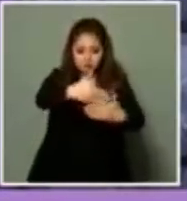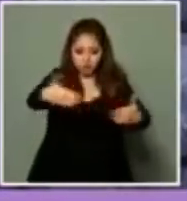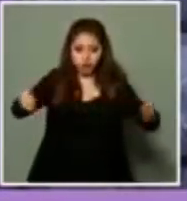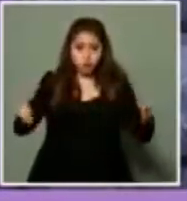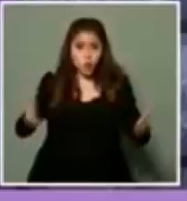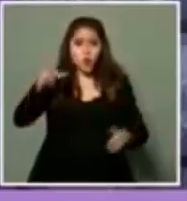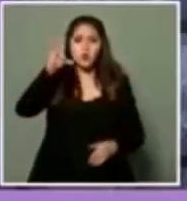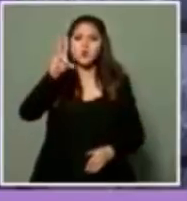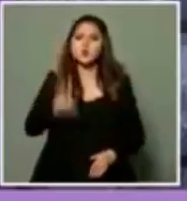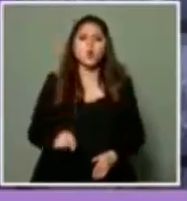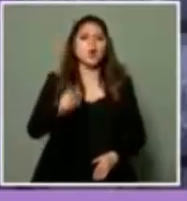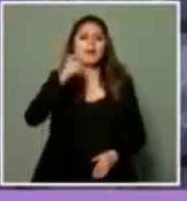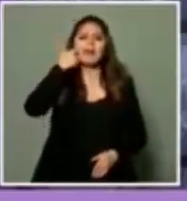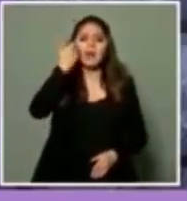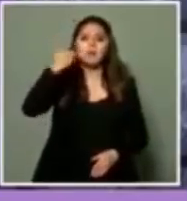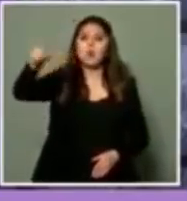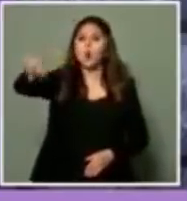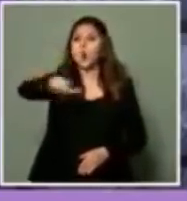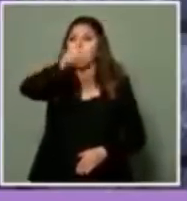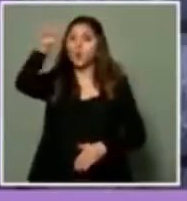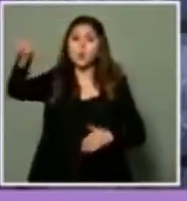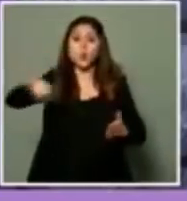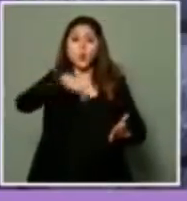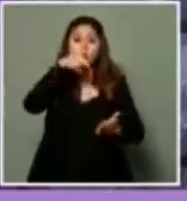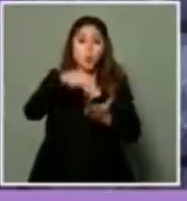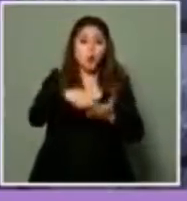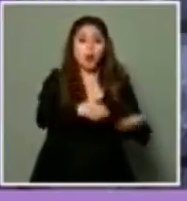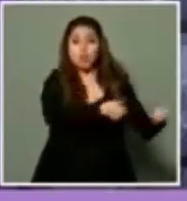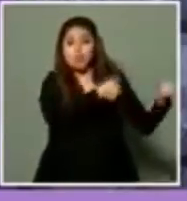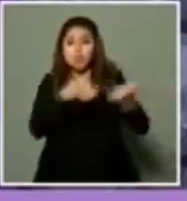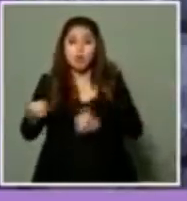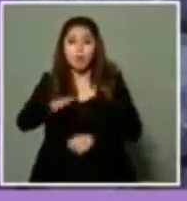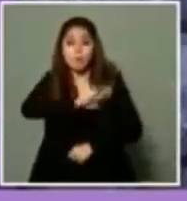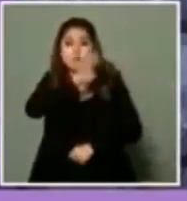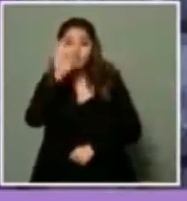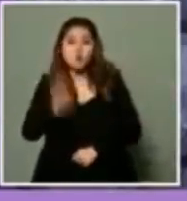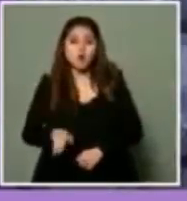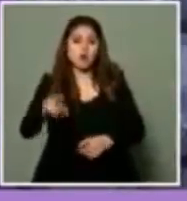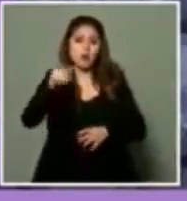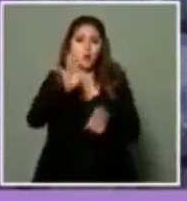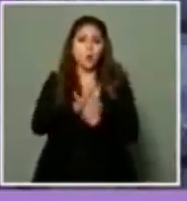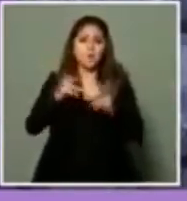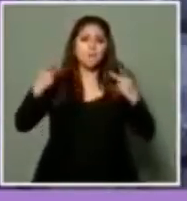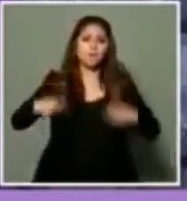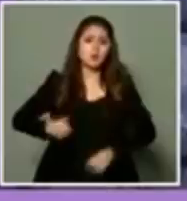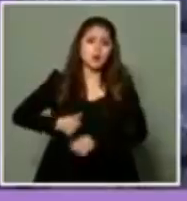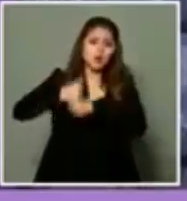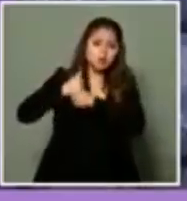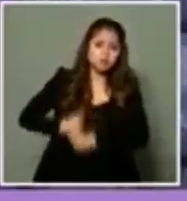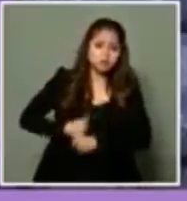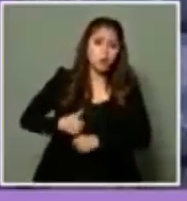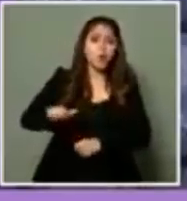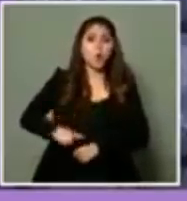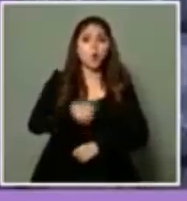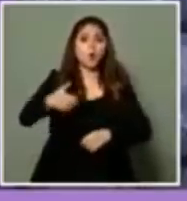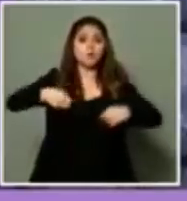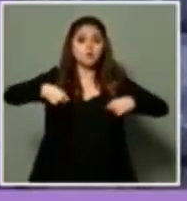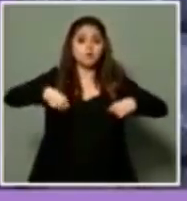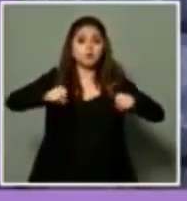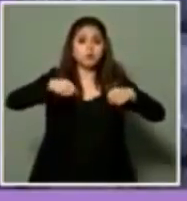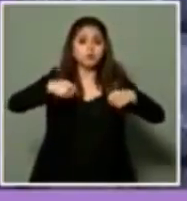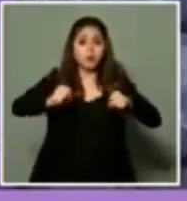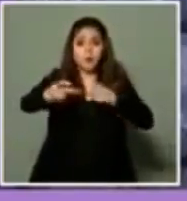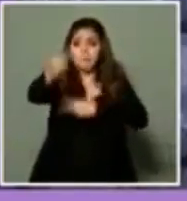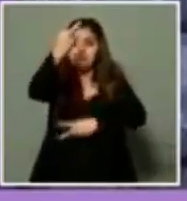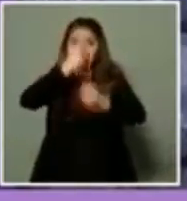nos vengan a tirar muertos con signos de tortura en las calles, que con motonetas vengan a asaltar a nuestra